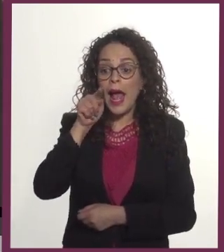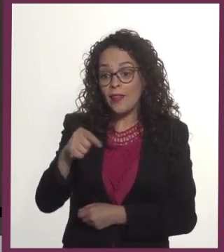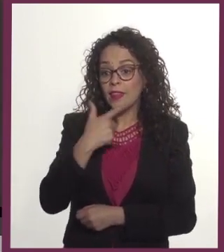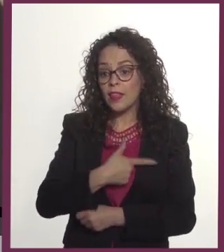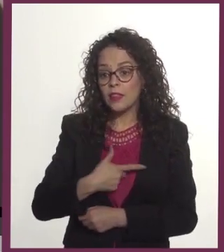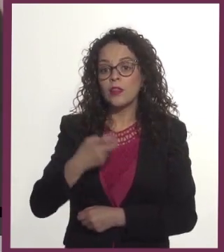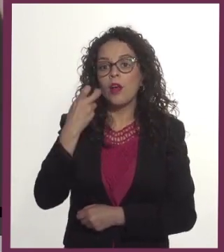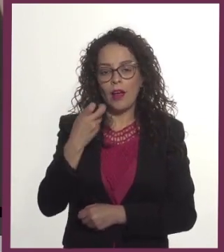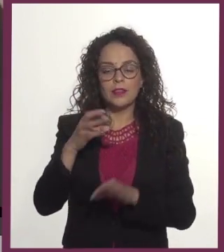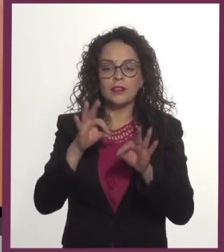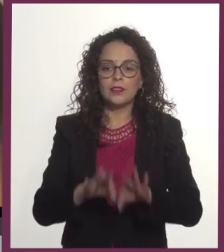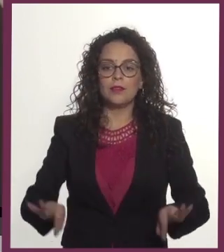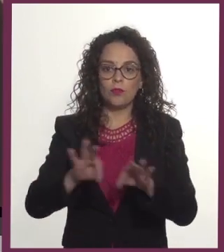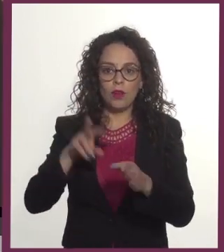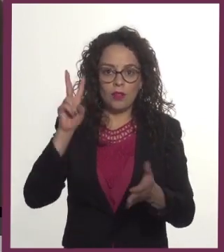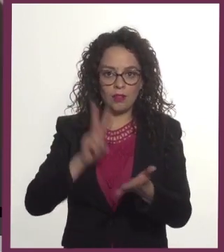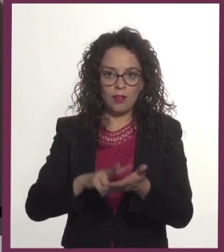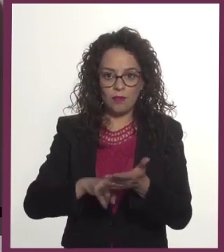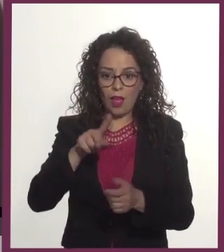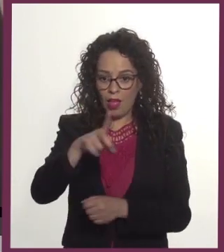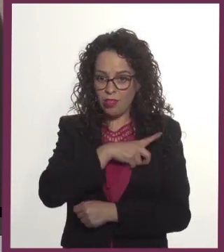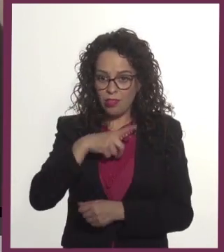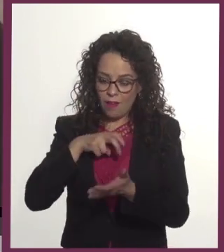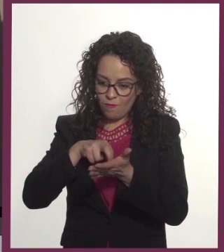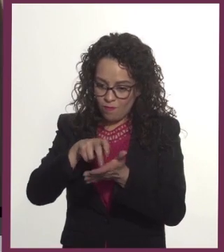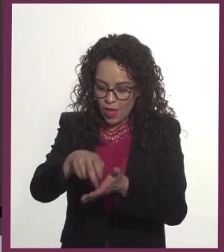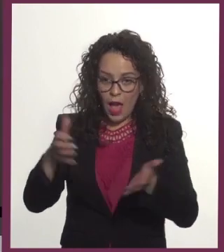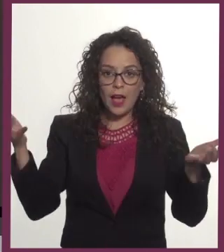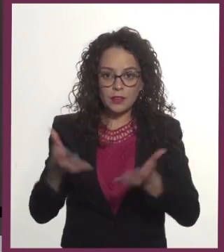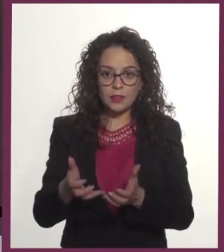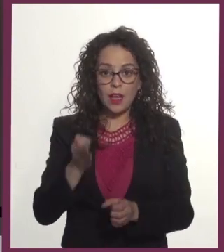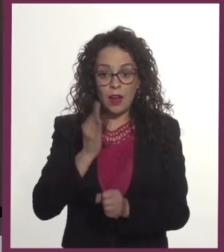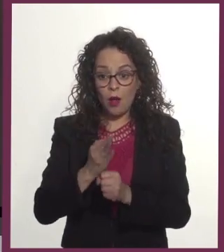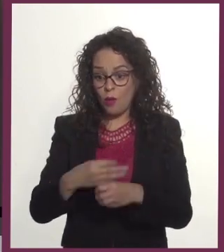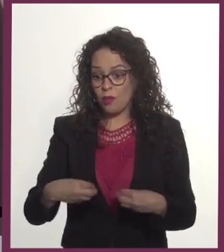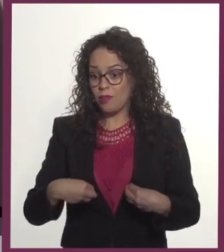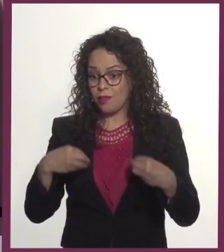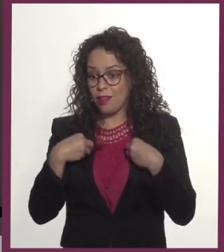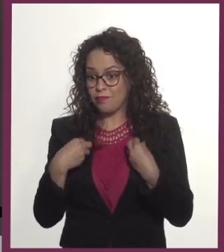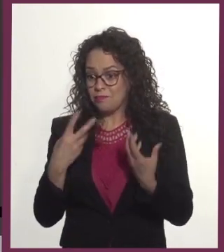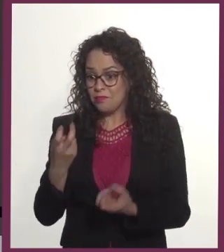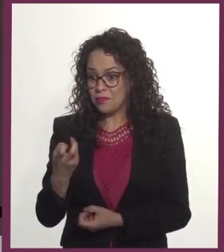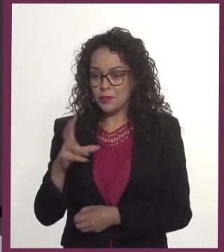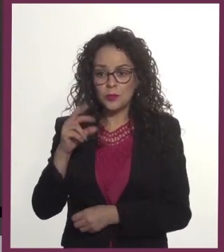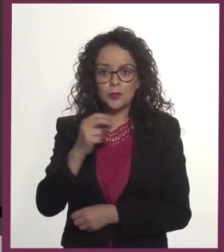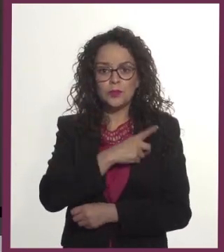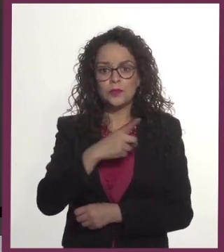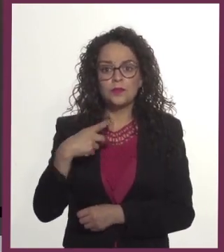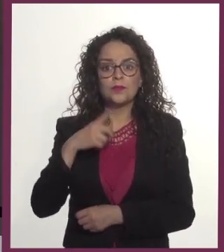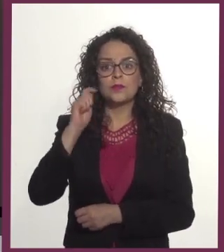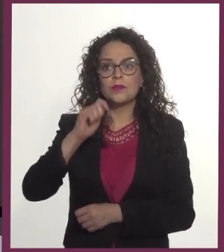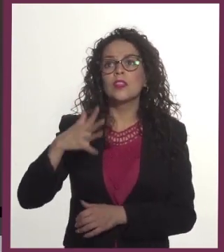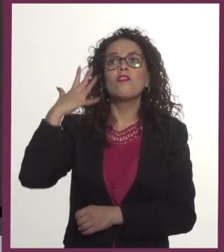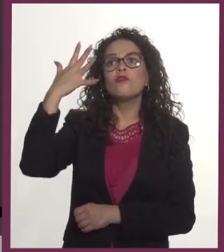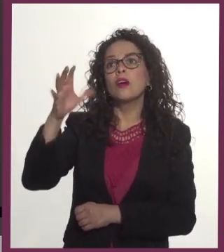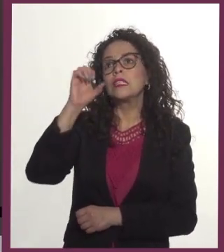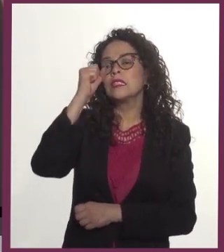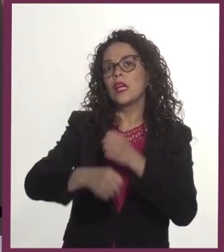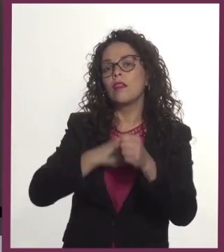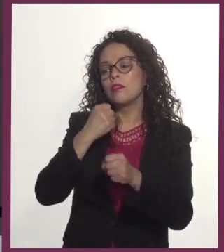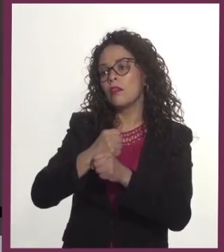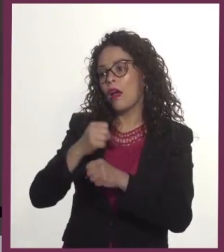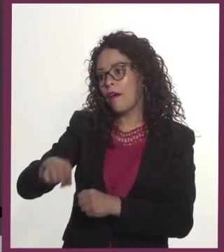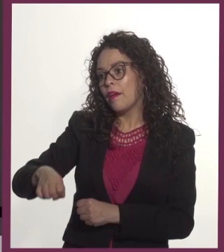gusta, tampoco importa. Importa que te guste a ti y que te arriesgues a hacerlo. Solo tenemos esta vida asegurada. No quiero que